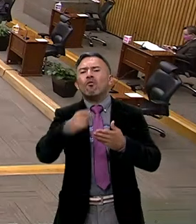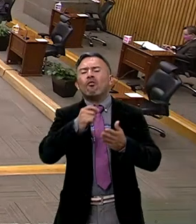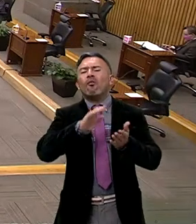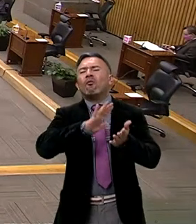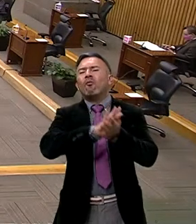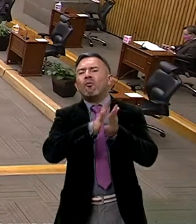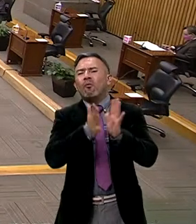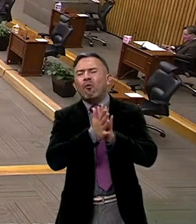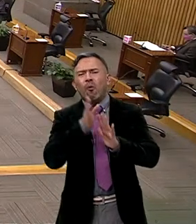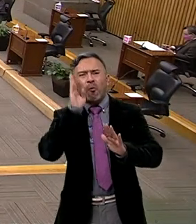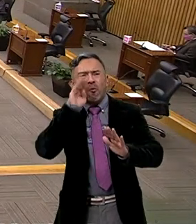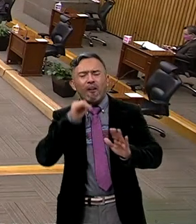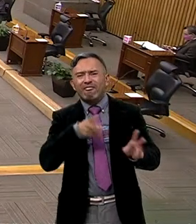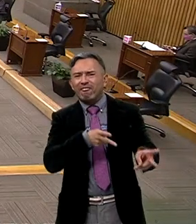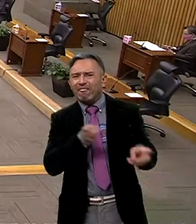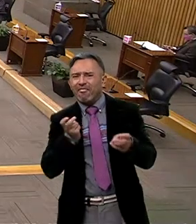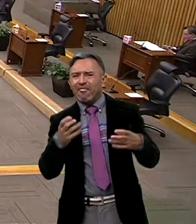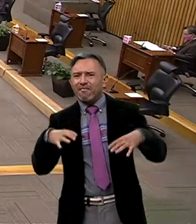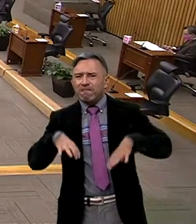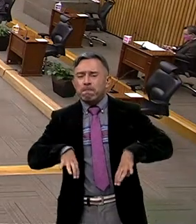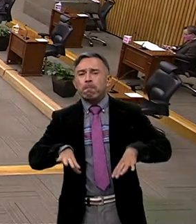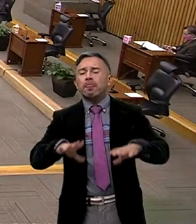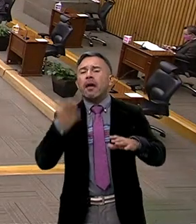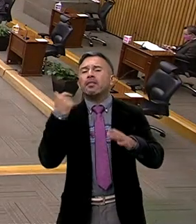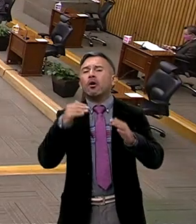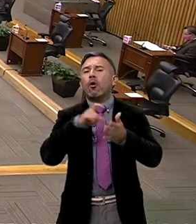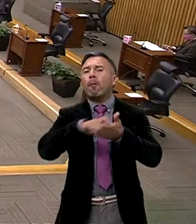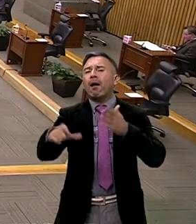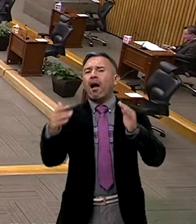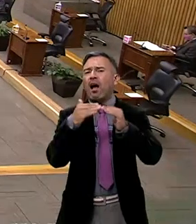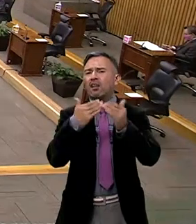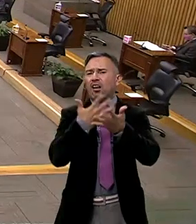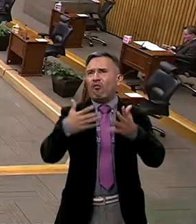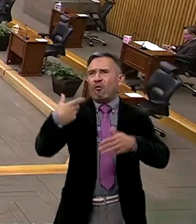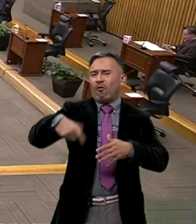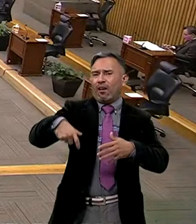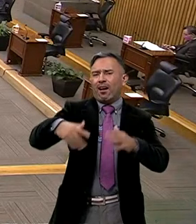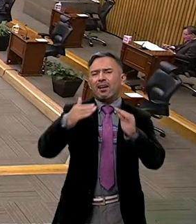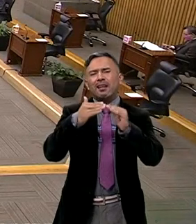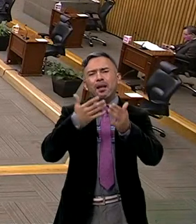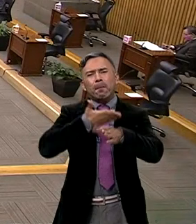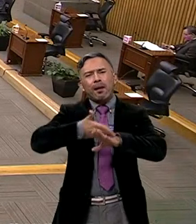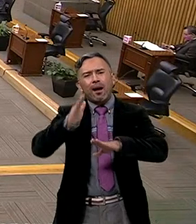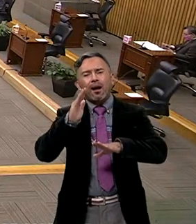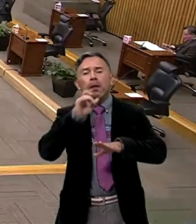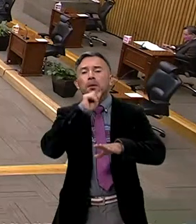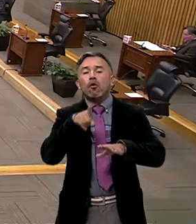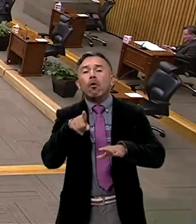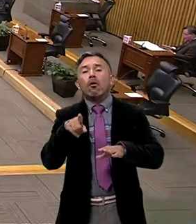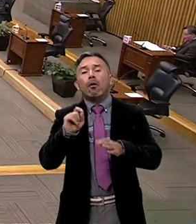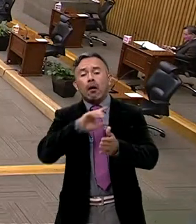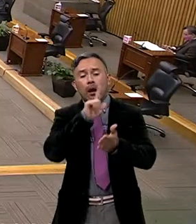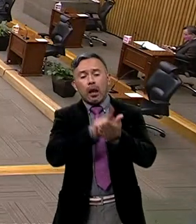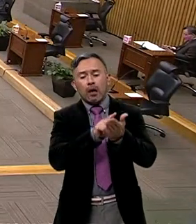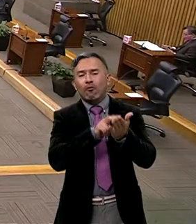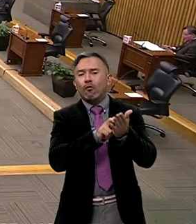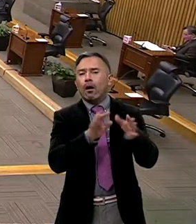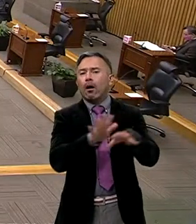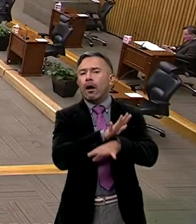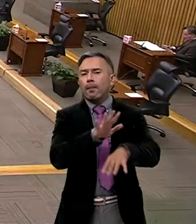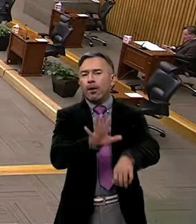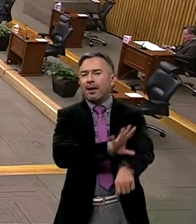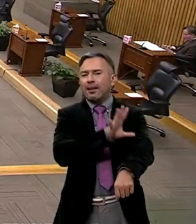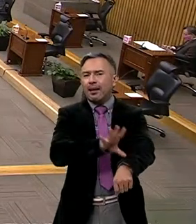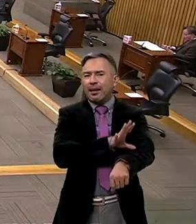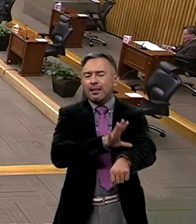cartas blancas y el evidente comprar voluntades legislativas para apoyar con reforma energética fallida y contraria a los